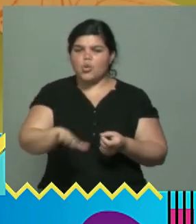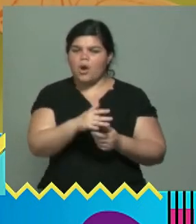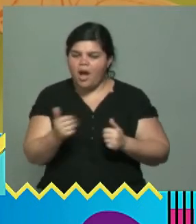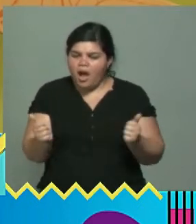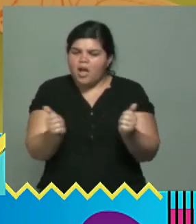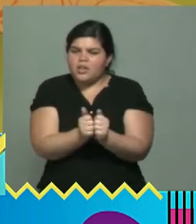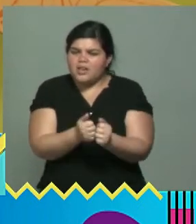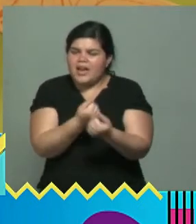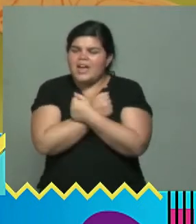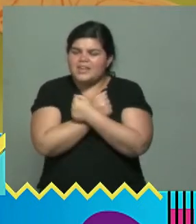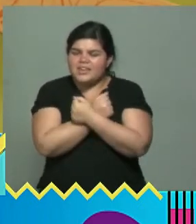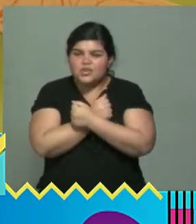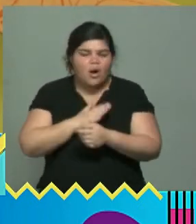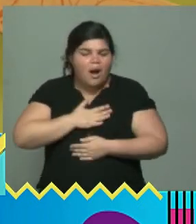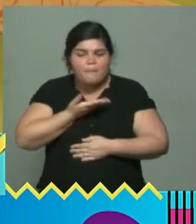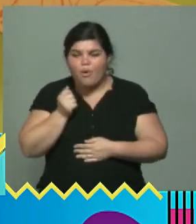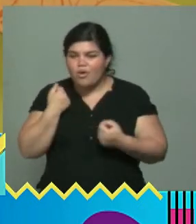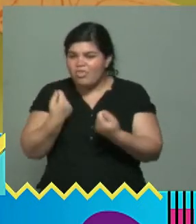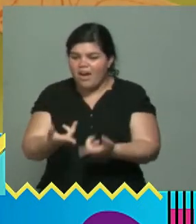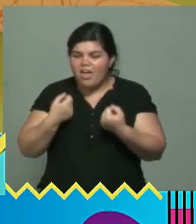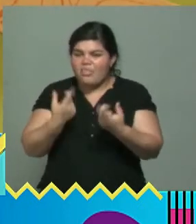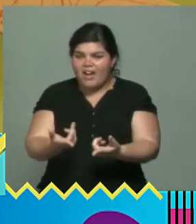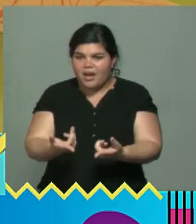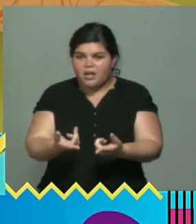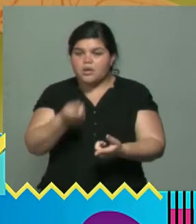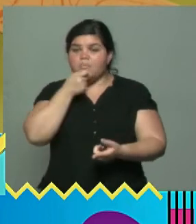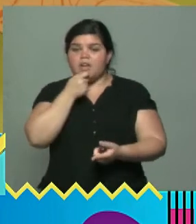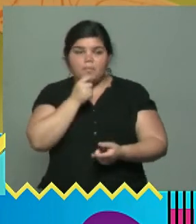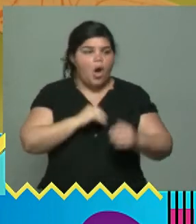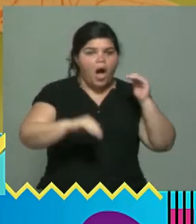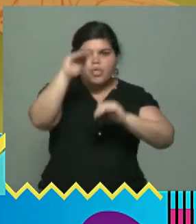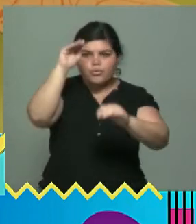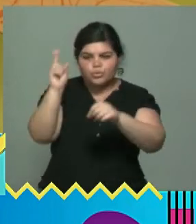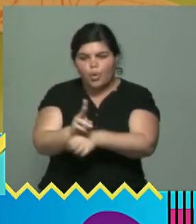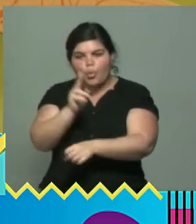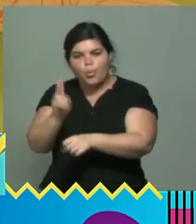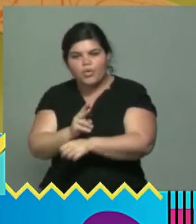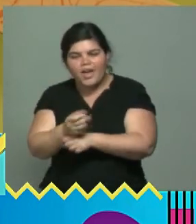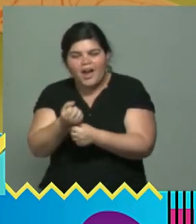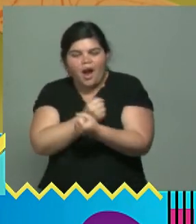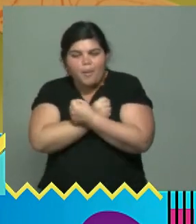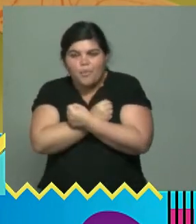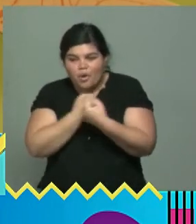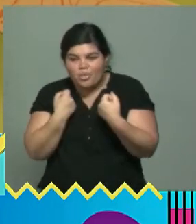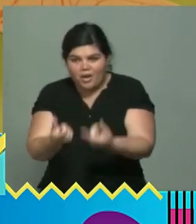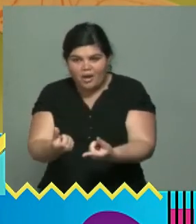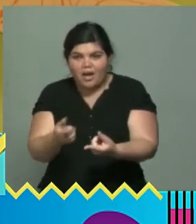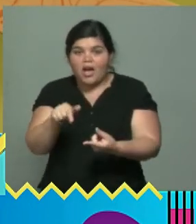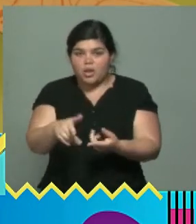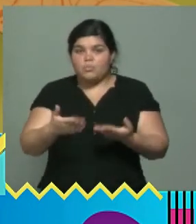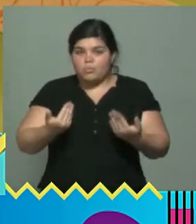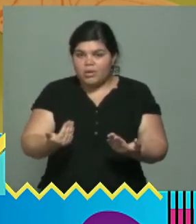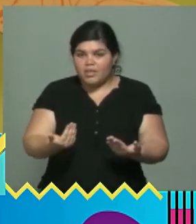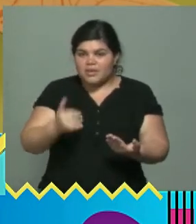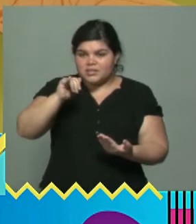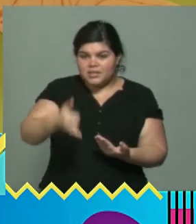y cariño y amor. O sea, si tiene adultos que lo pueden cuidar con afecto, me animo a decir